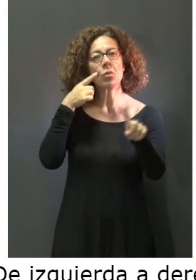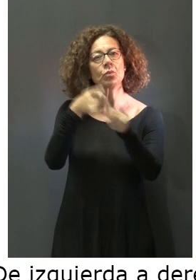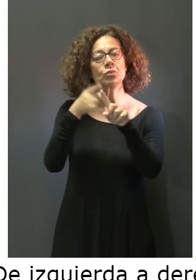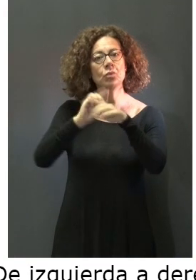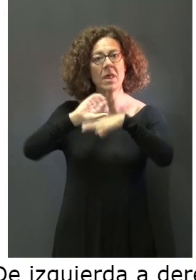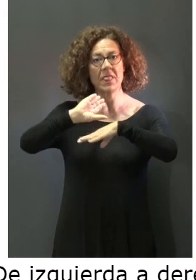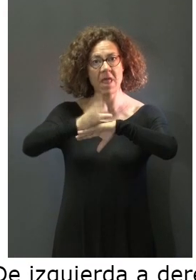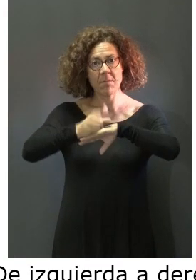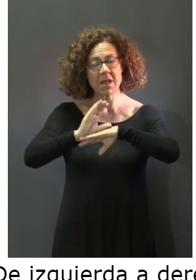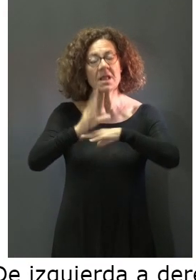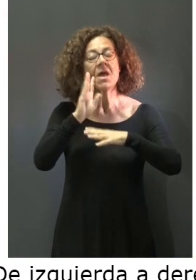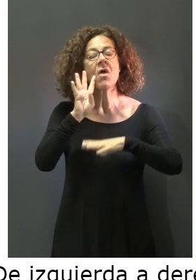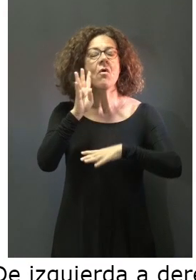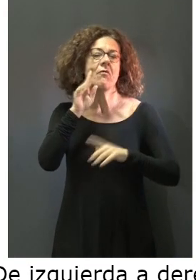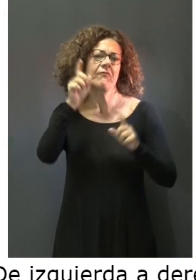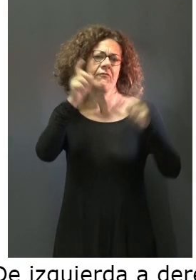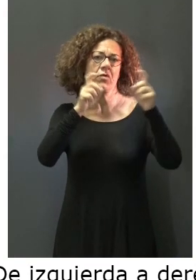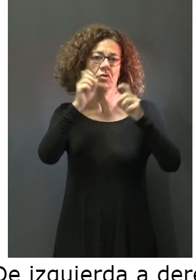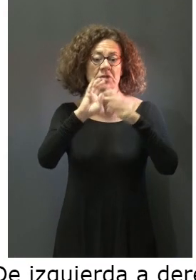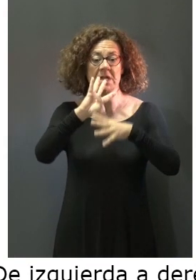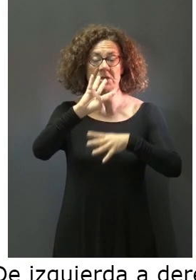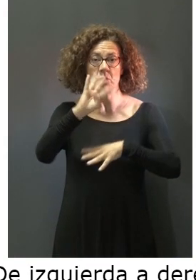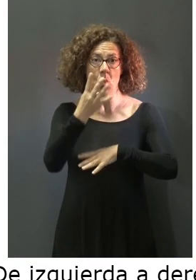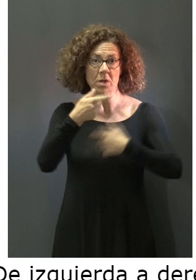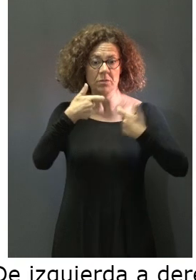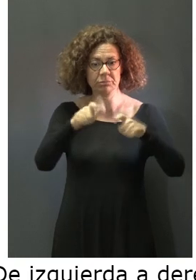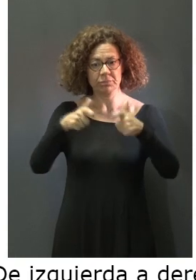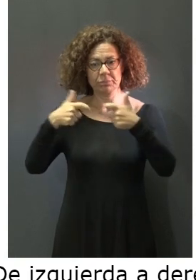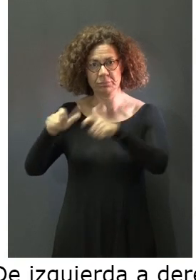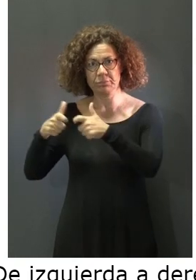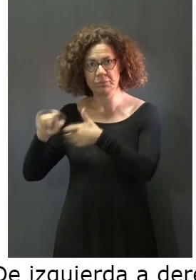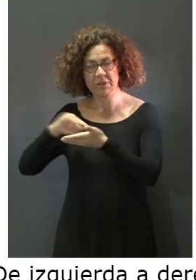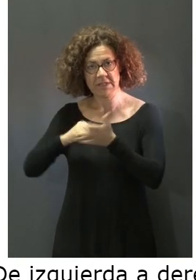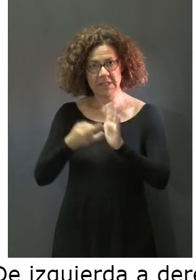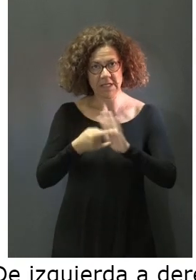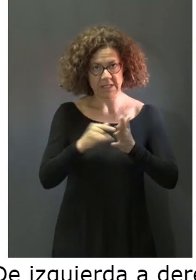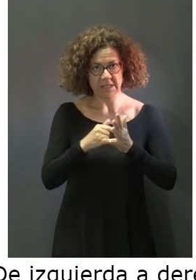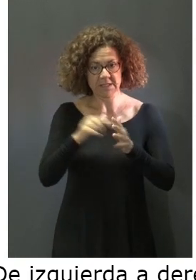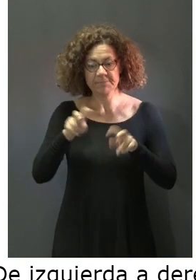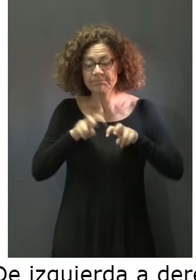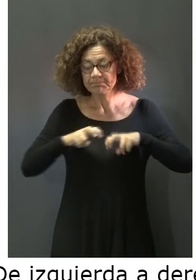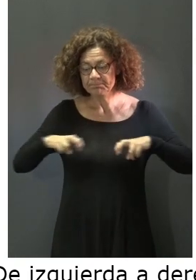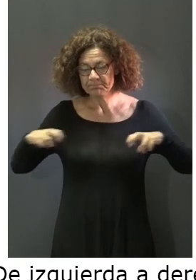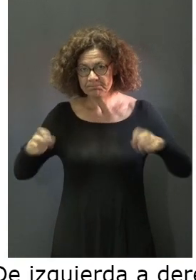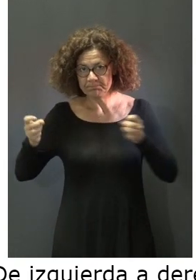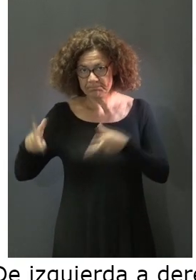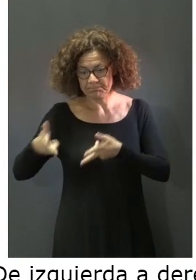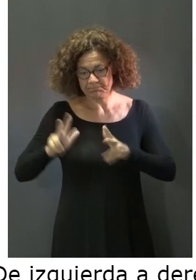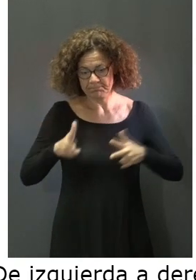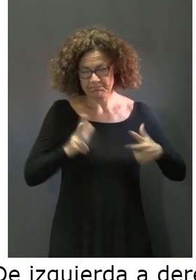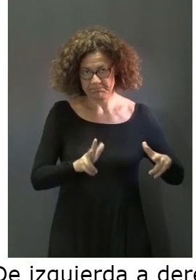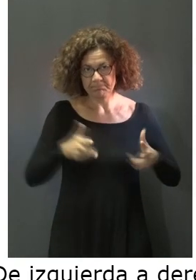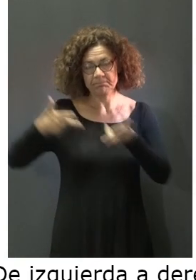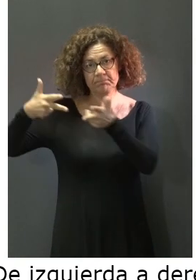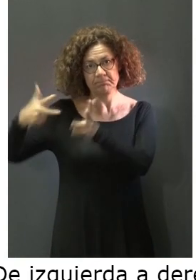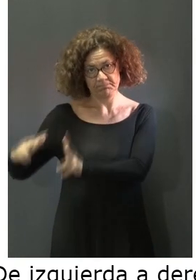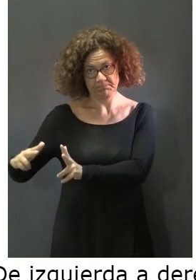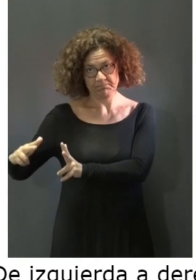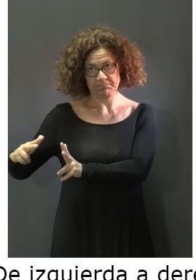y fotos de las 4 áreas técnicas que lo componen. Siguen las butacas, ocupadas por